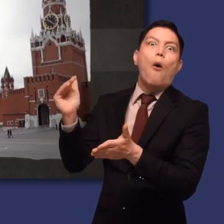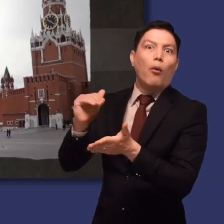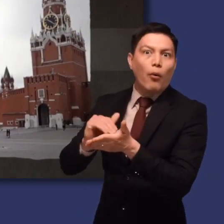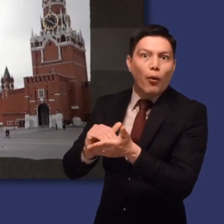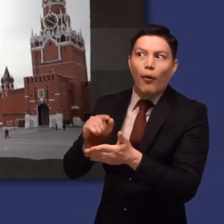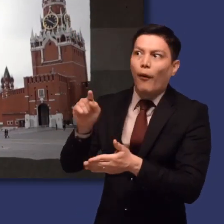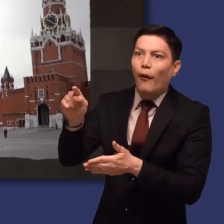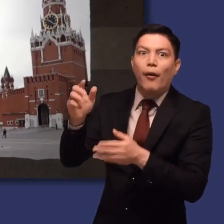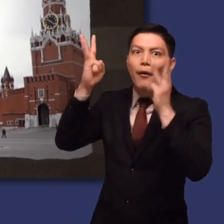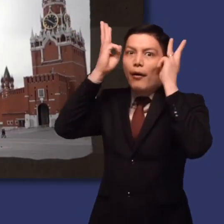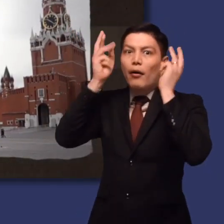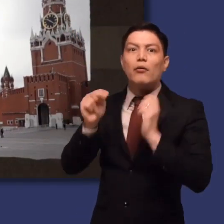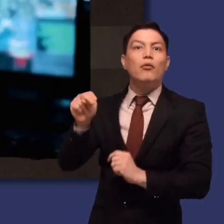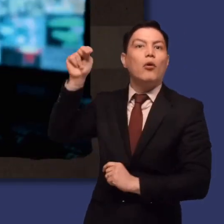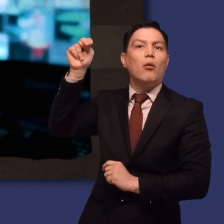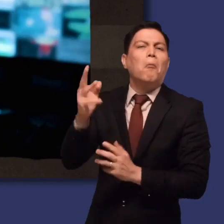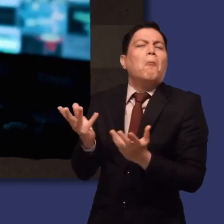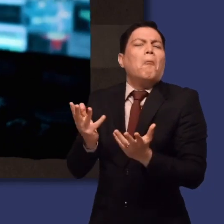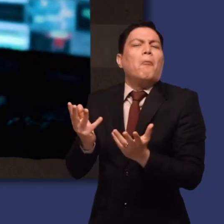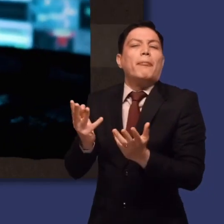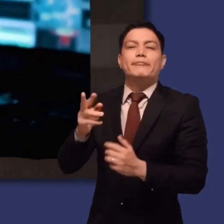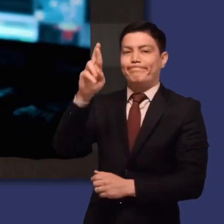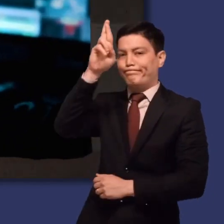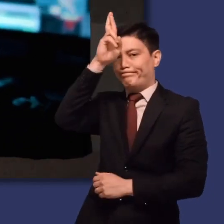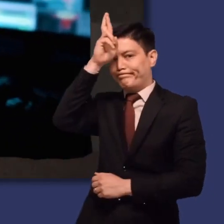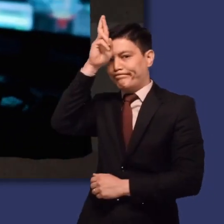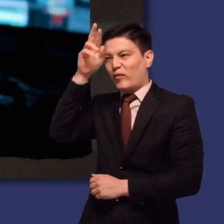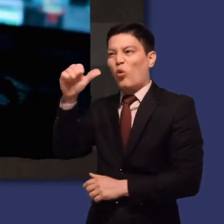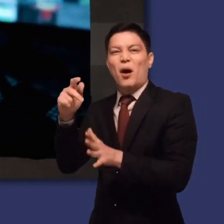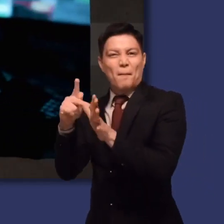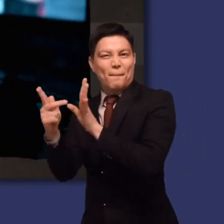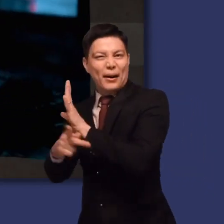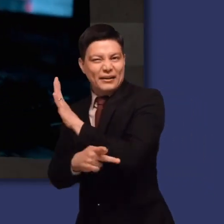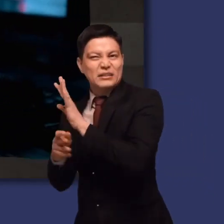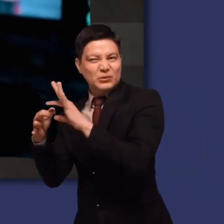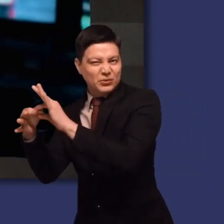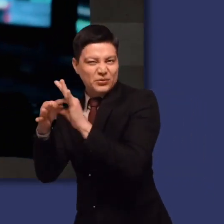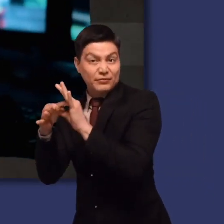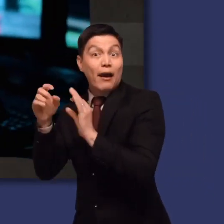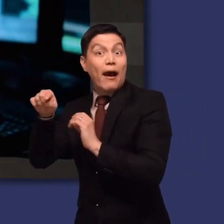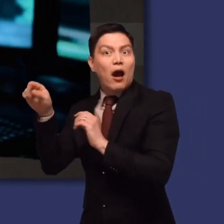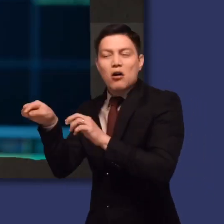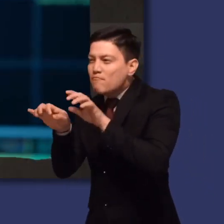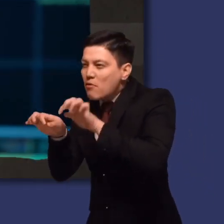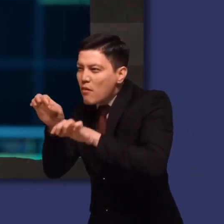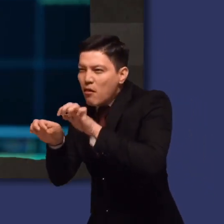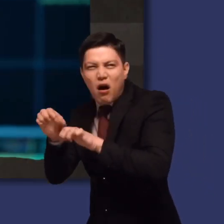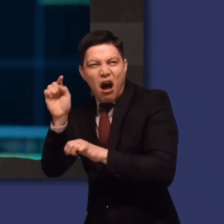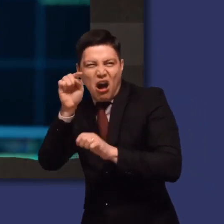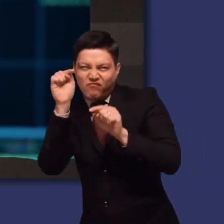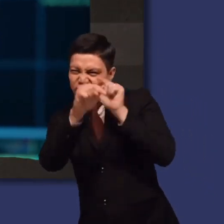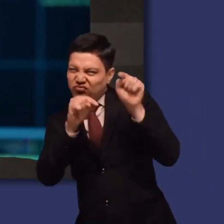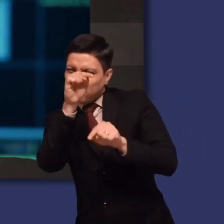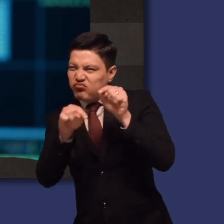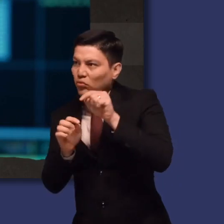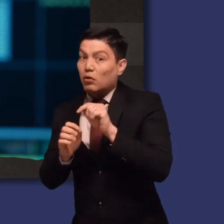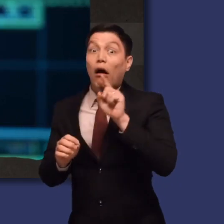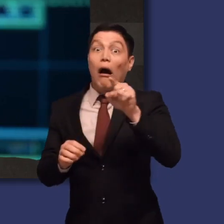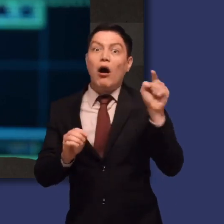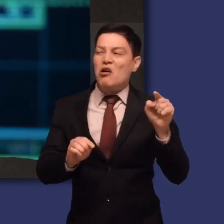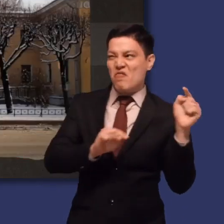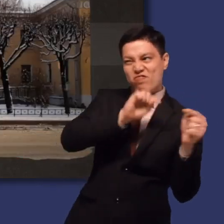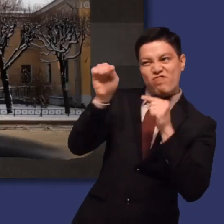se han enfrentado de nuevo al rey del sur. Los dos reyes se han acusado mutuamente de ataques cibernéticos para perjudicar sus economías